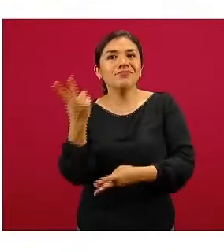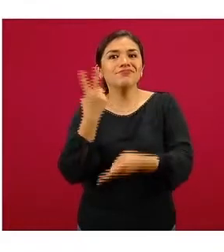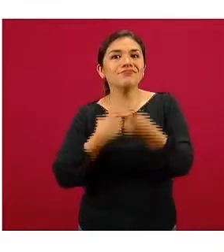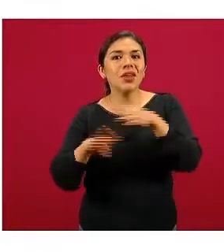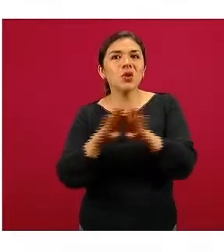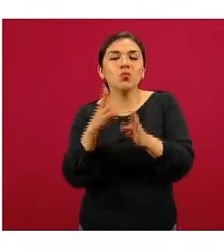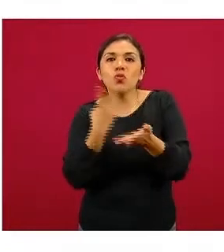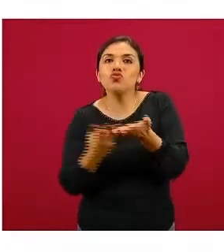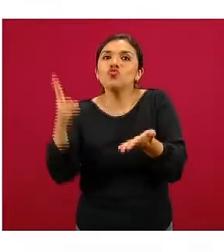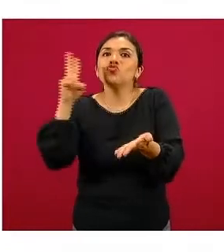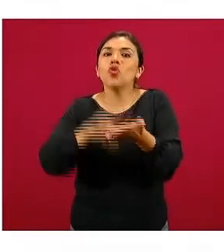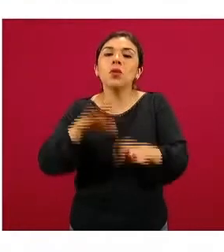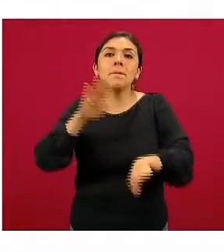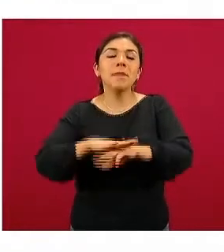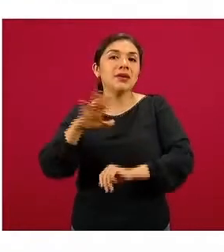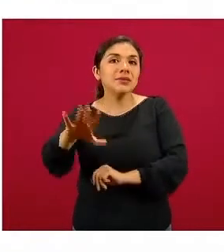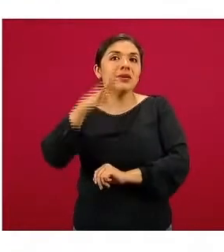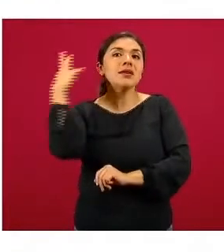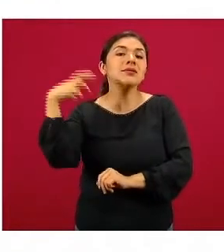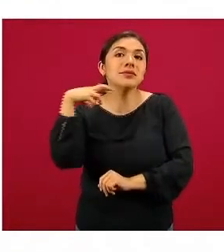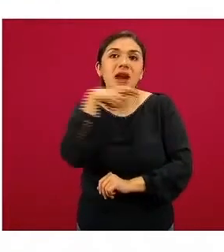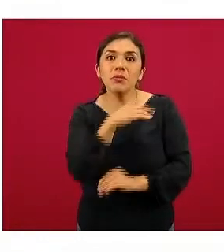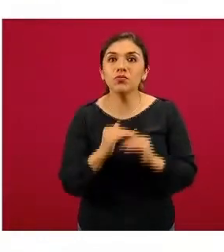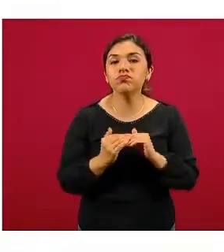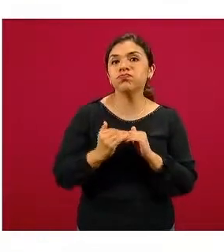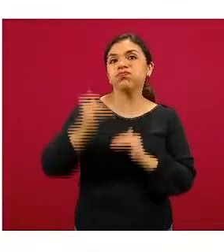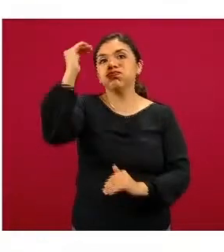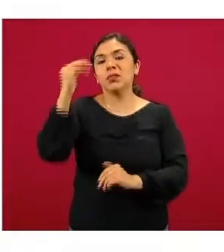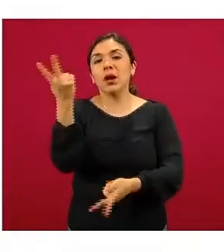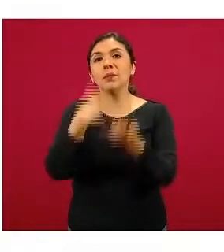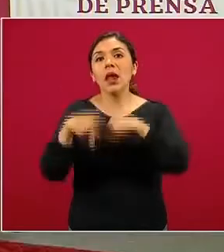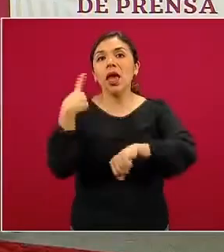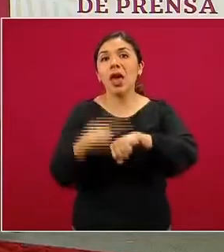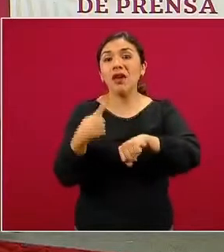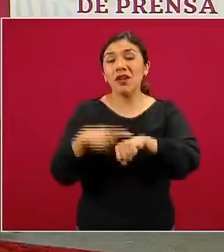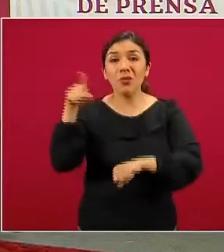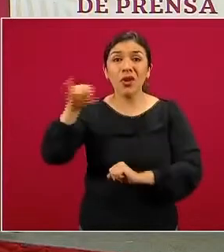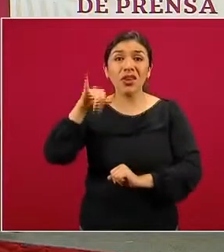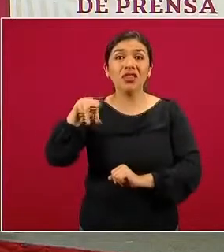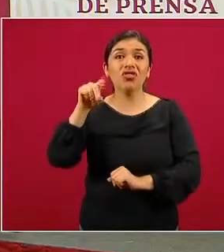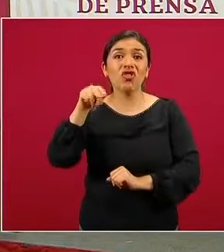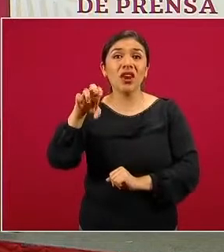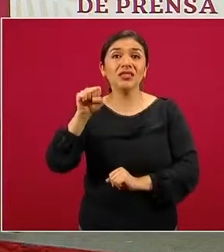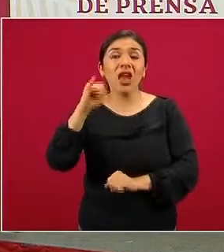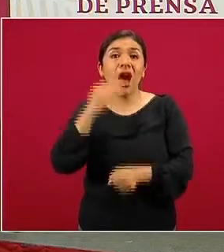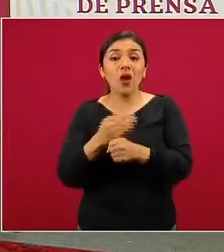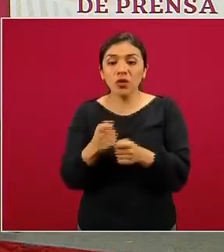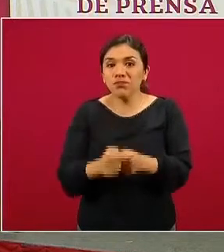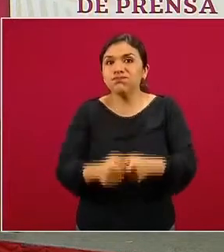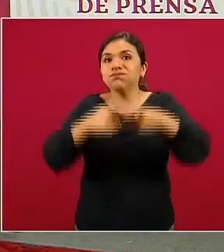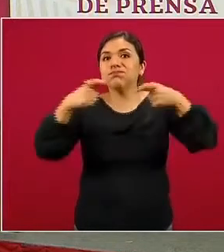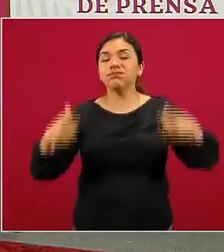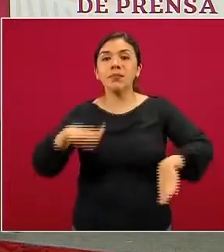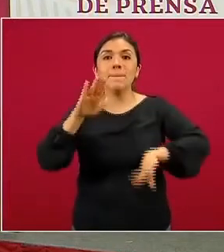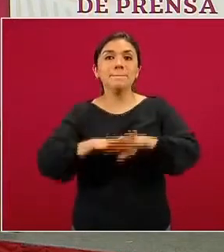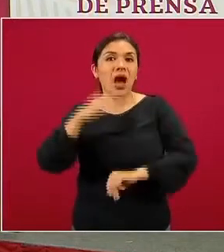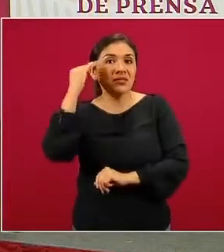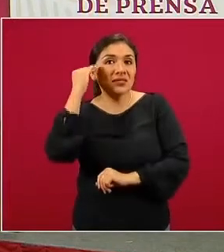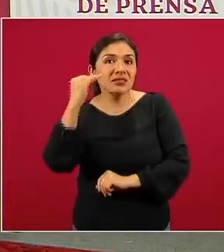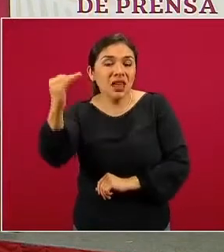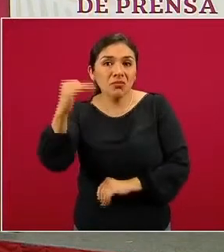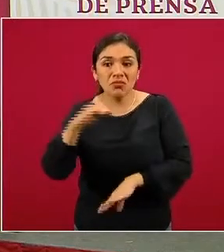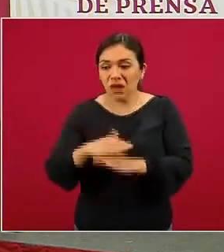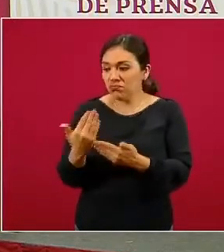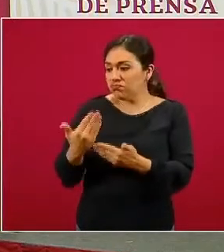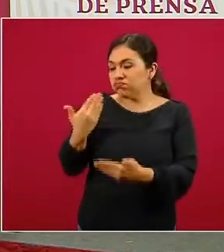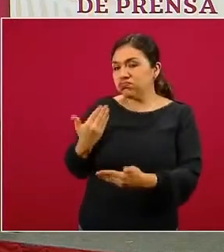duplicar prácticamente la velocidad de cambio y podremos también colocar a Indonesia en una fase de crecimiento en las